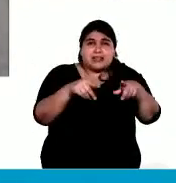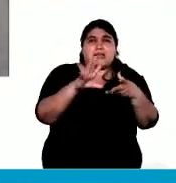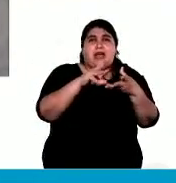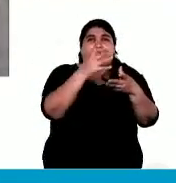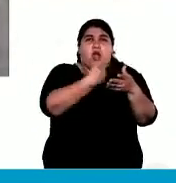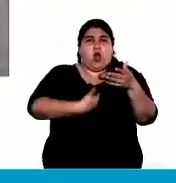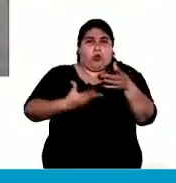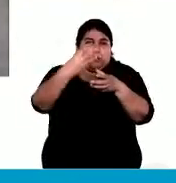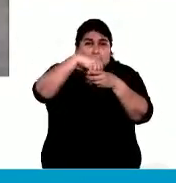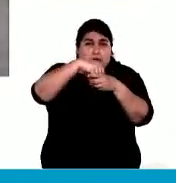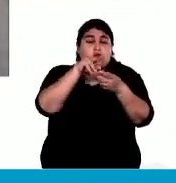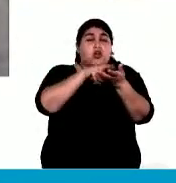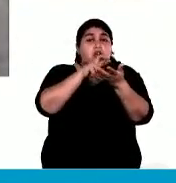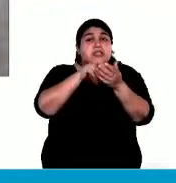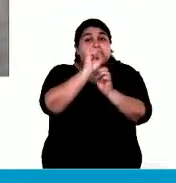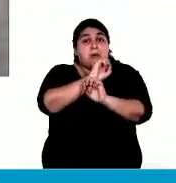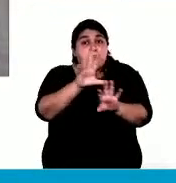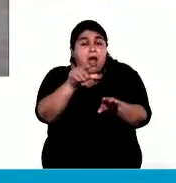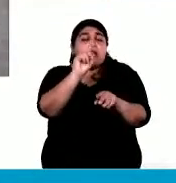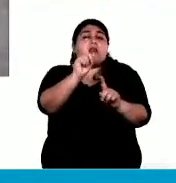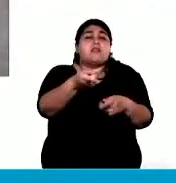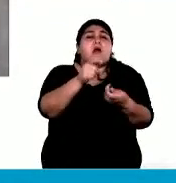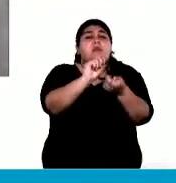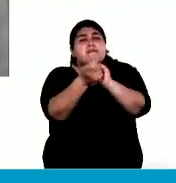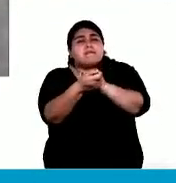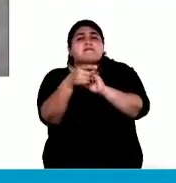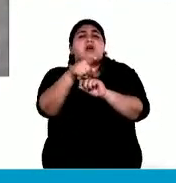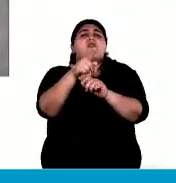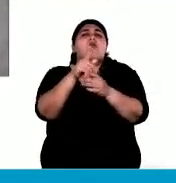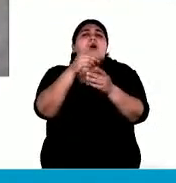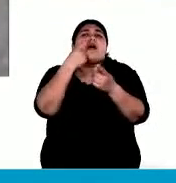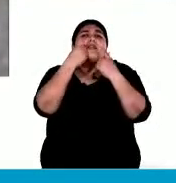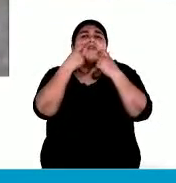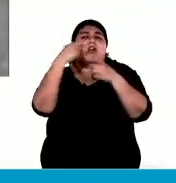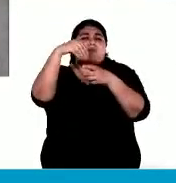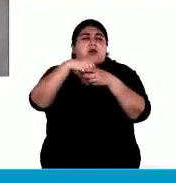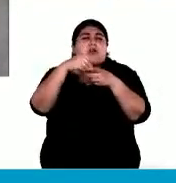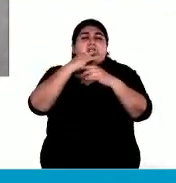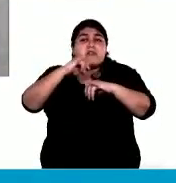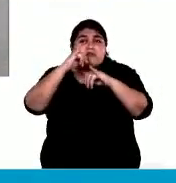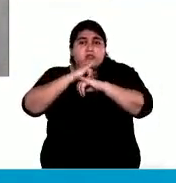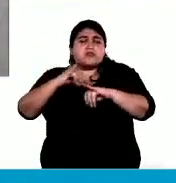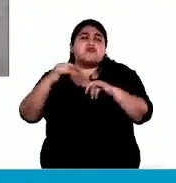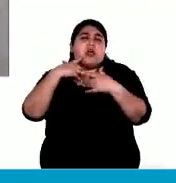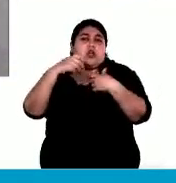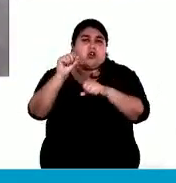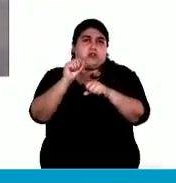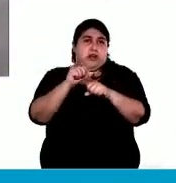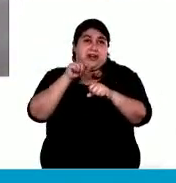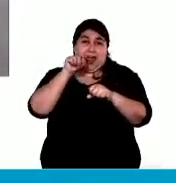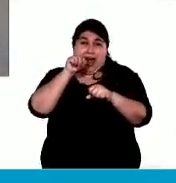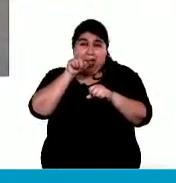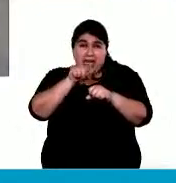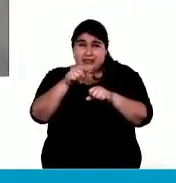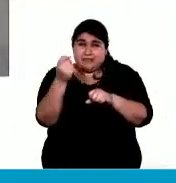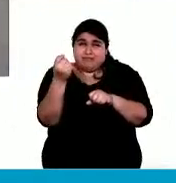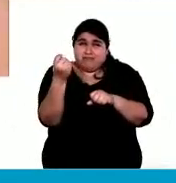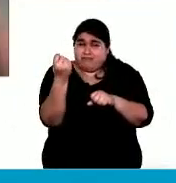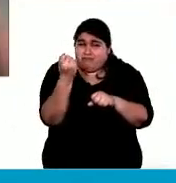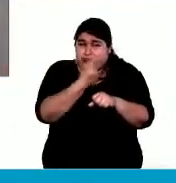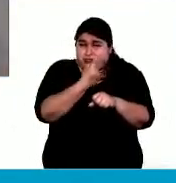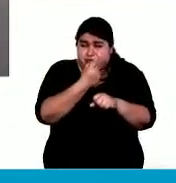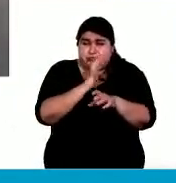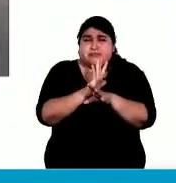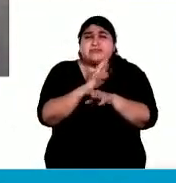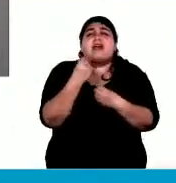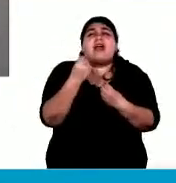de noticias maliciosas y la identificación de sus operaciones de difusión. Claramente a los pocos minutos, ADEPA,